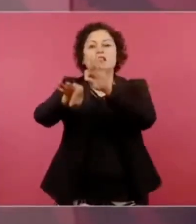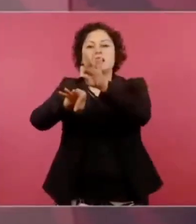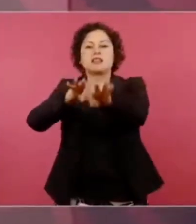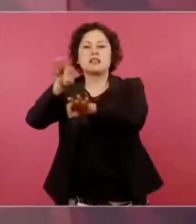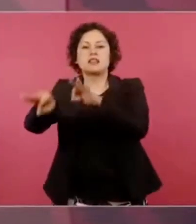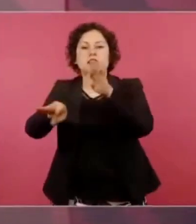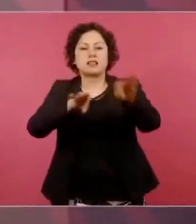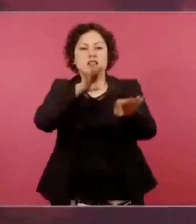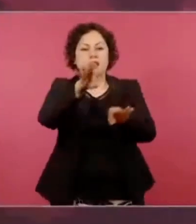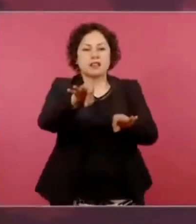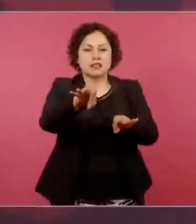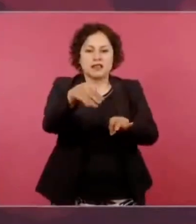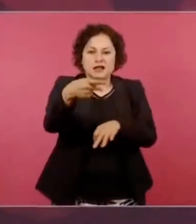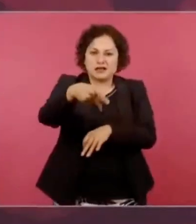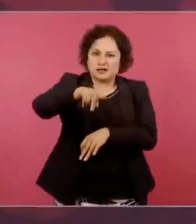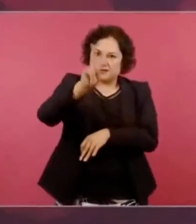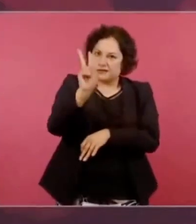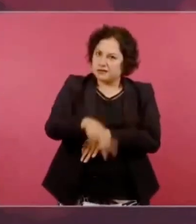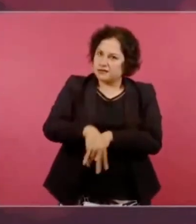sucia.